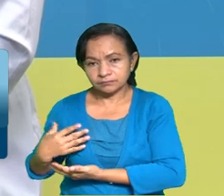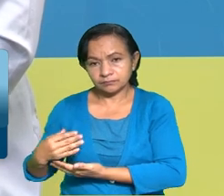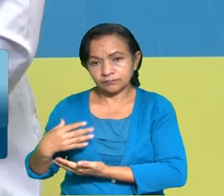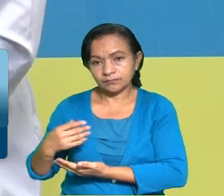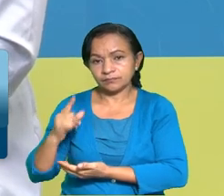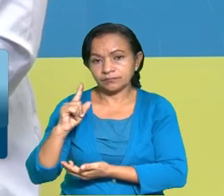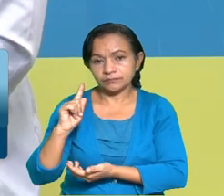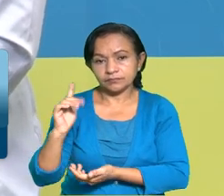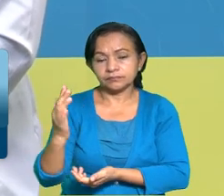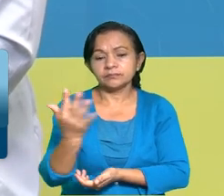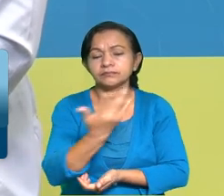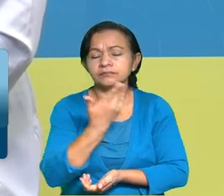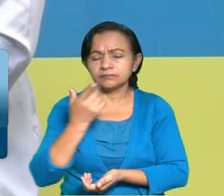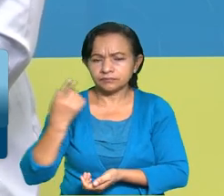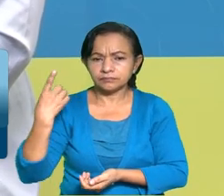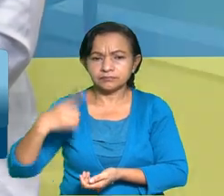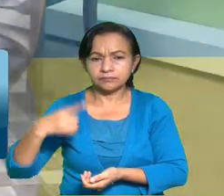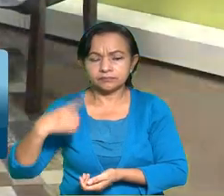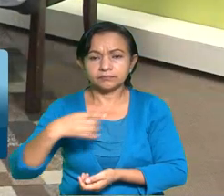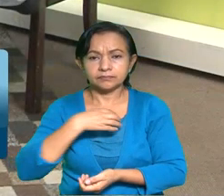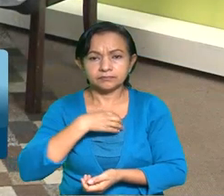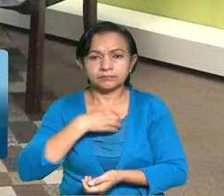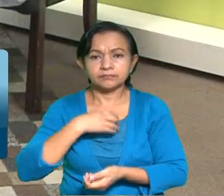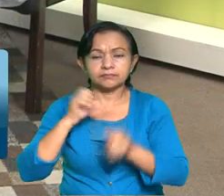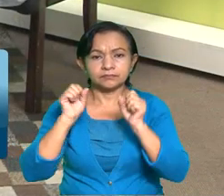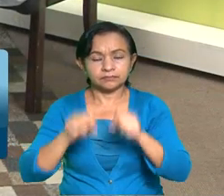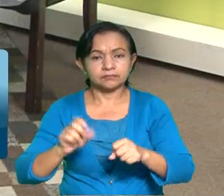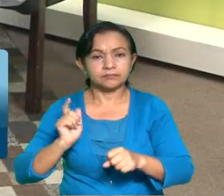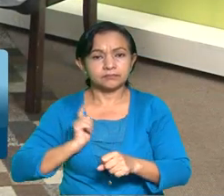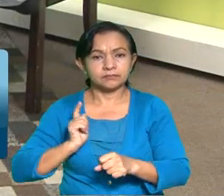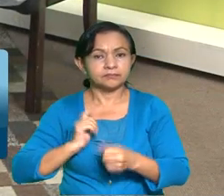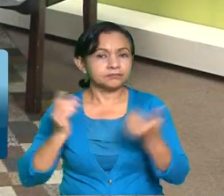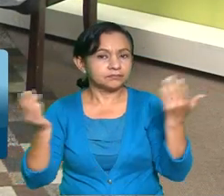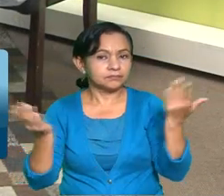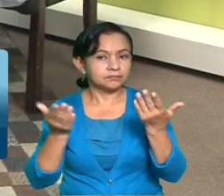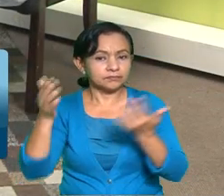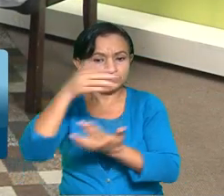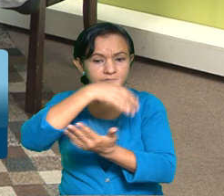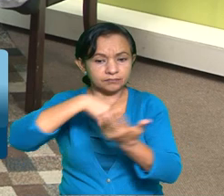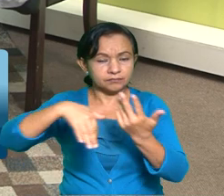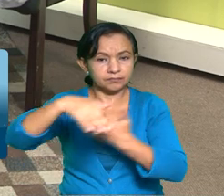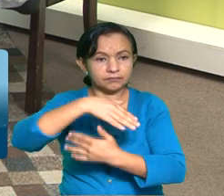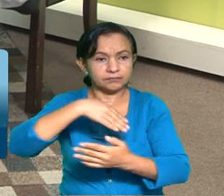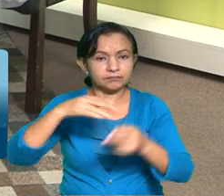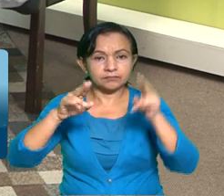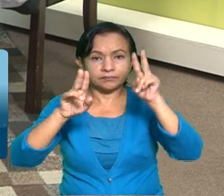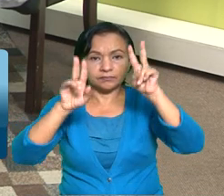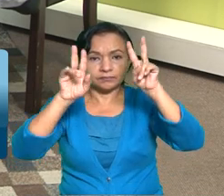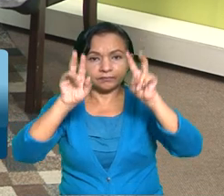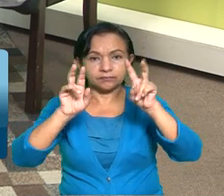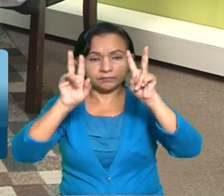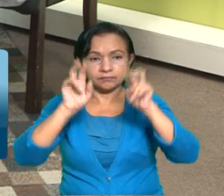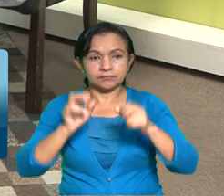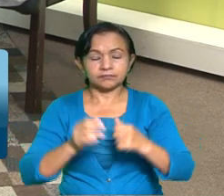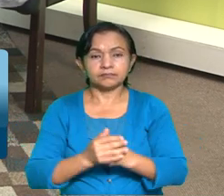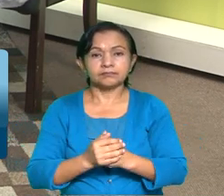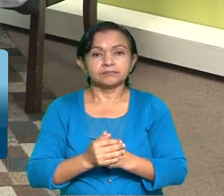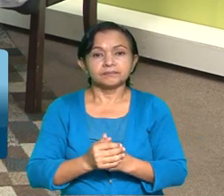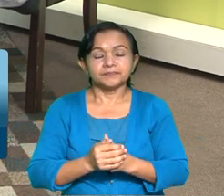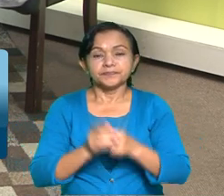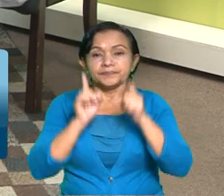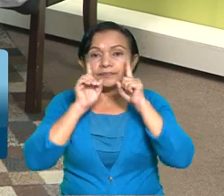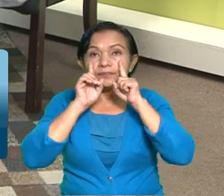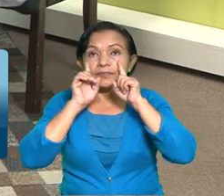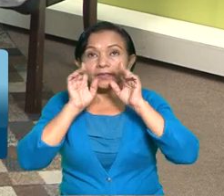porque todas tenemos ese mismo derecho, todas las mujeres. ¿Cómo se debe involucrar, como estamos hablando del lema? El lema es proteger